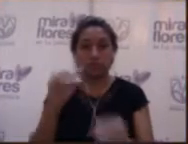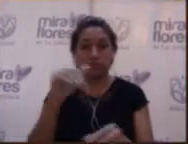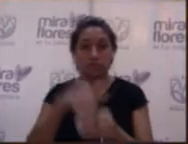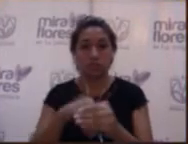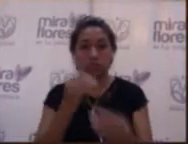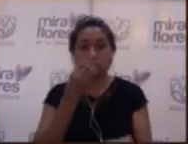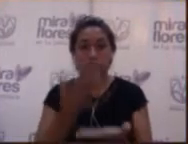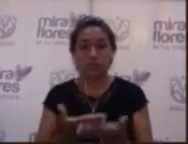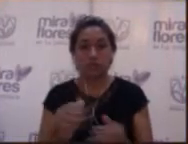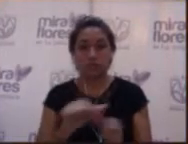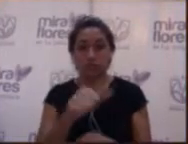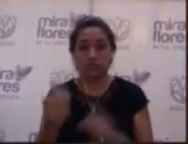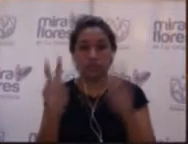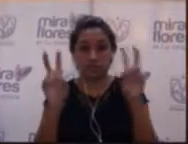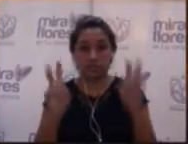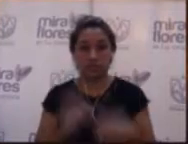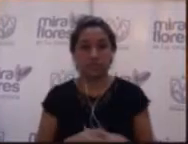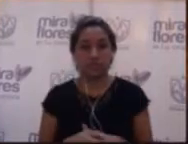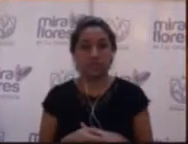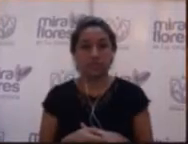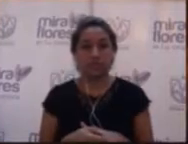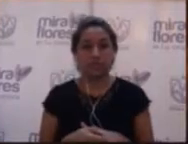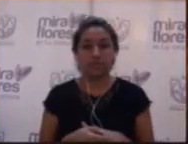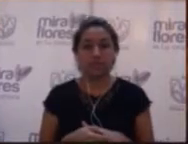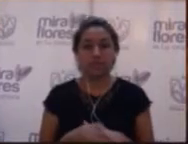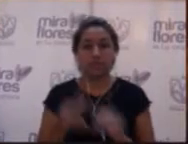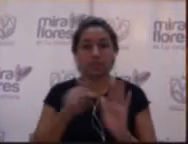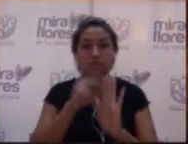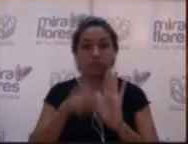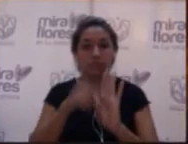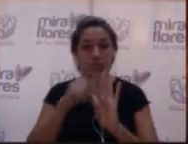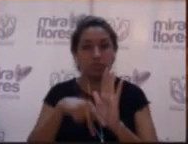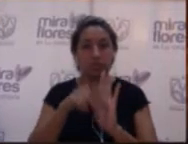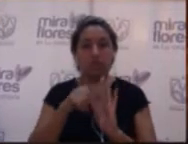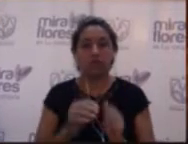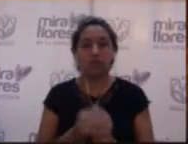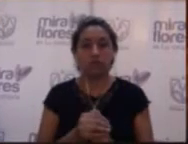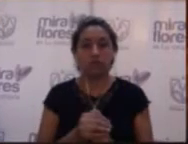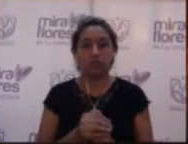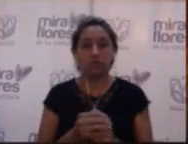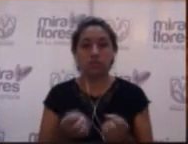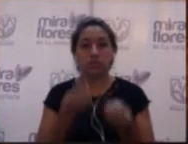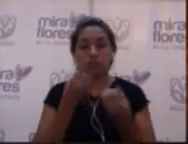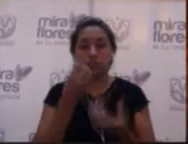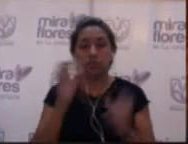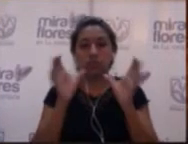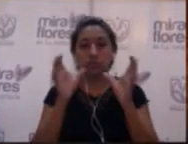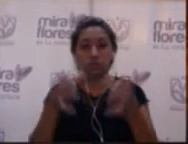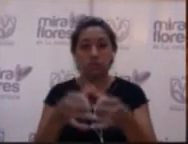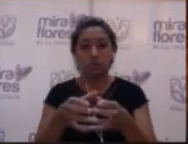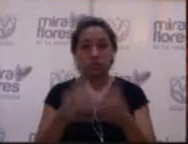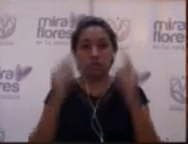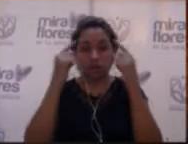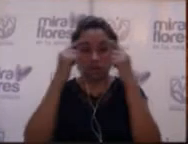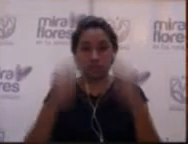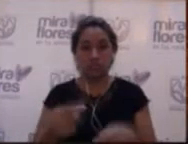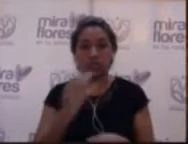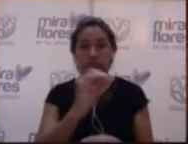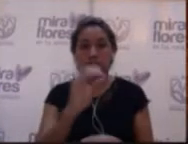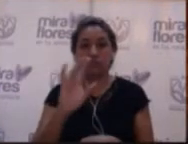gracias. Vamos al siguiente punto, por favor. Proyecto de acuerdo de Consejo que deja sin efecto el acuerdo de Consejo número